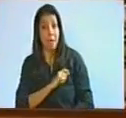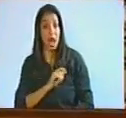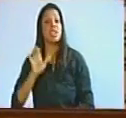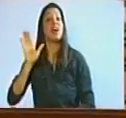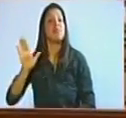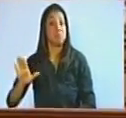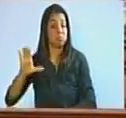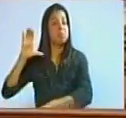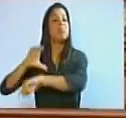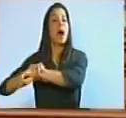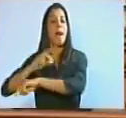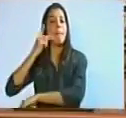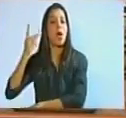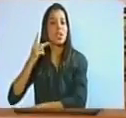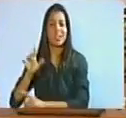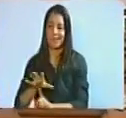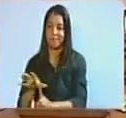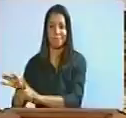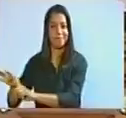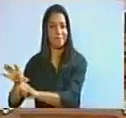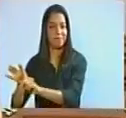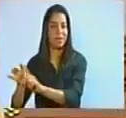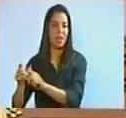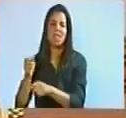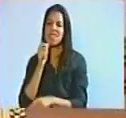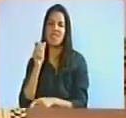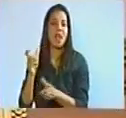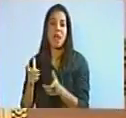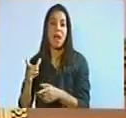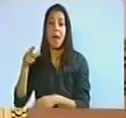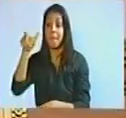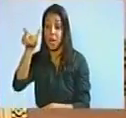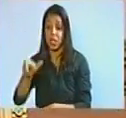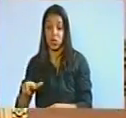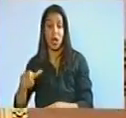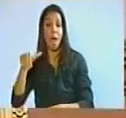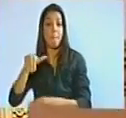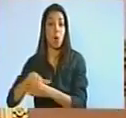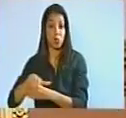políticos, porque su delito ha sido votar o llamar